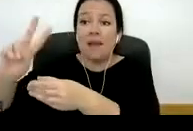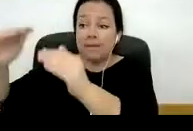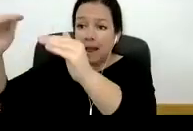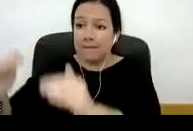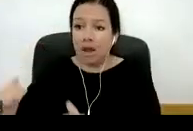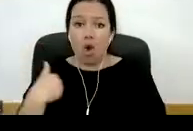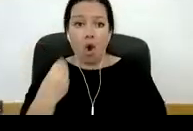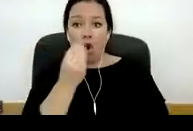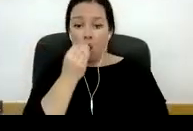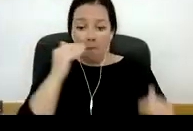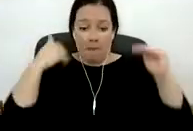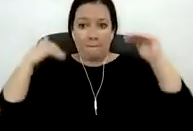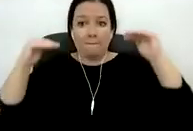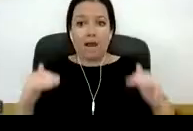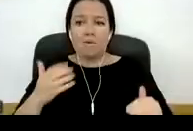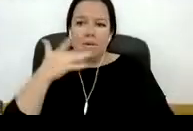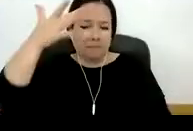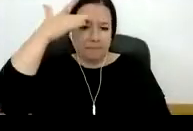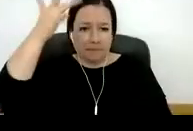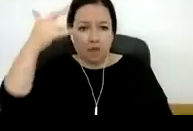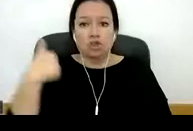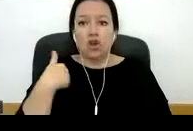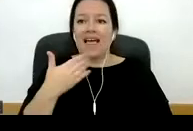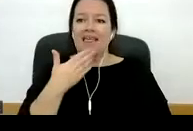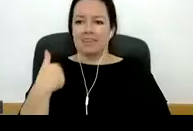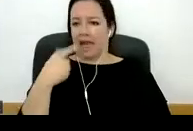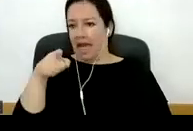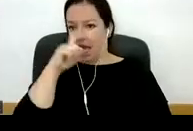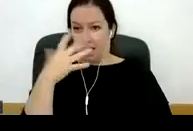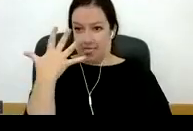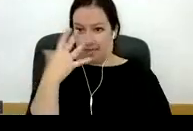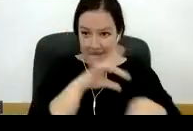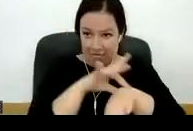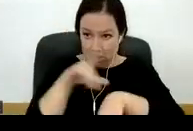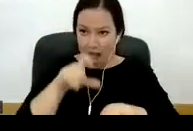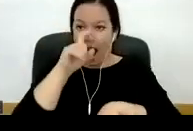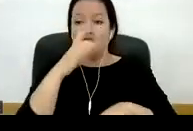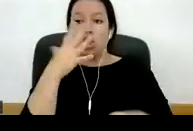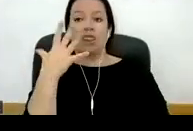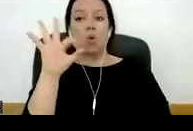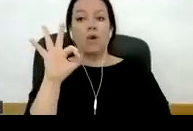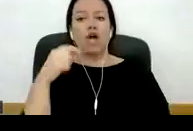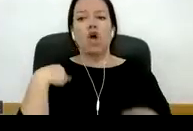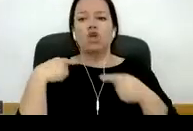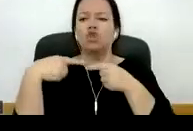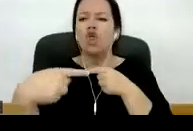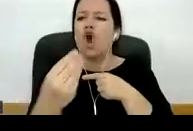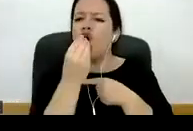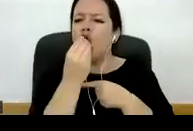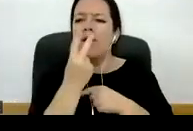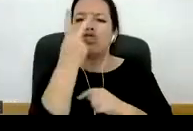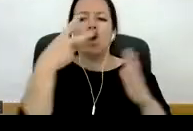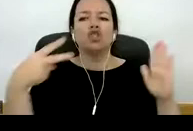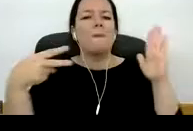yo en el día a día necesito, a mis 50 años necesito 2.000 calorías, por ejemplo, voy a tener 2.000